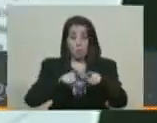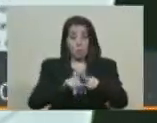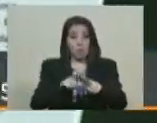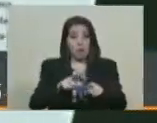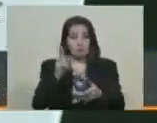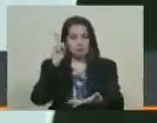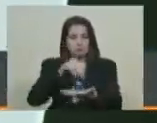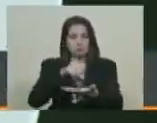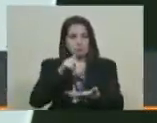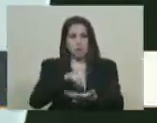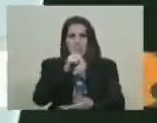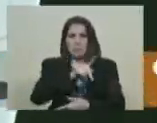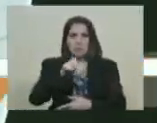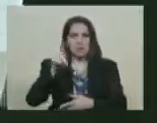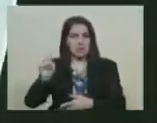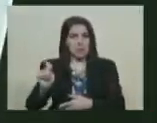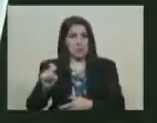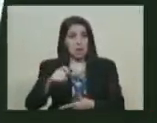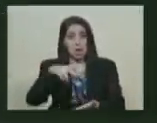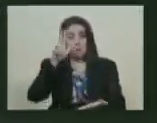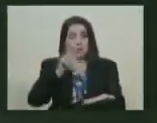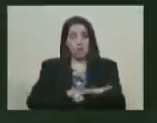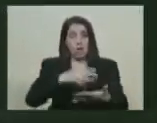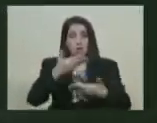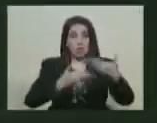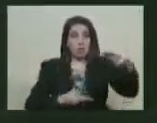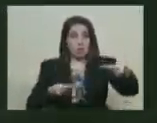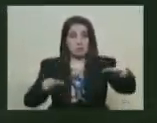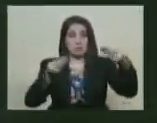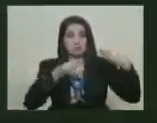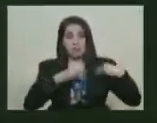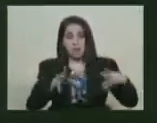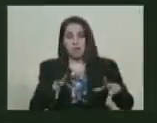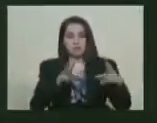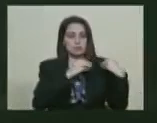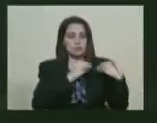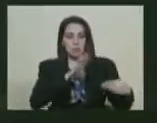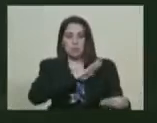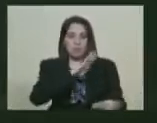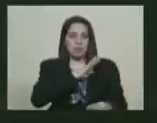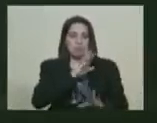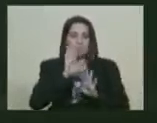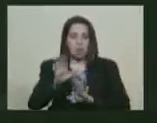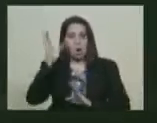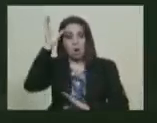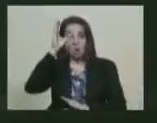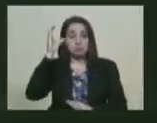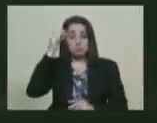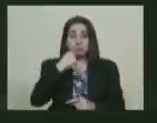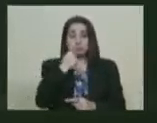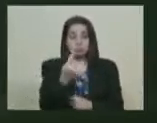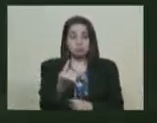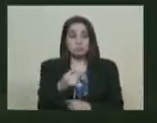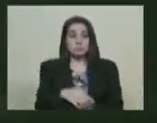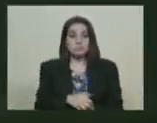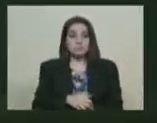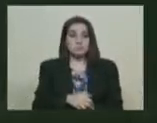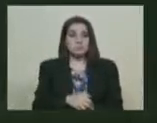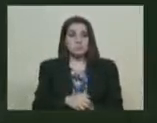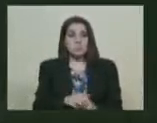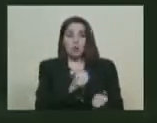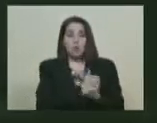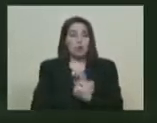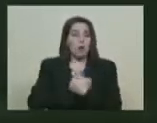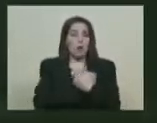PPT. Aprobado el documento. Lo asumo como mío. Con conciencia se lo digo. Con mucho